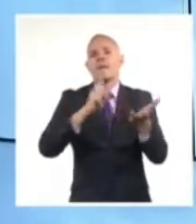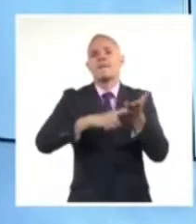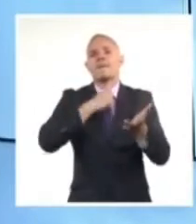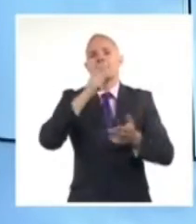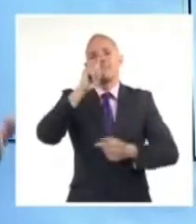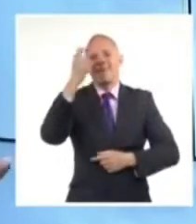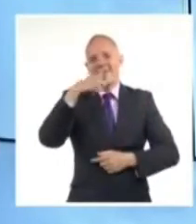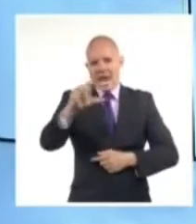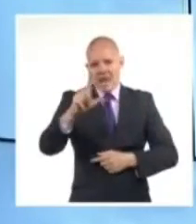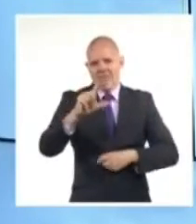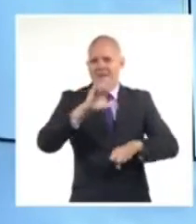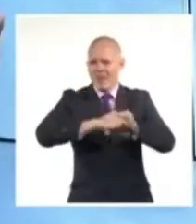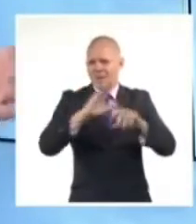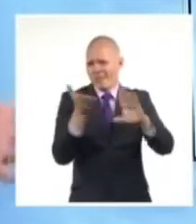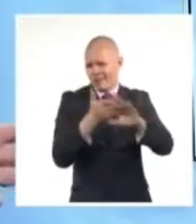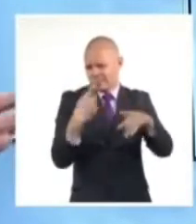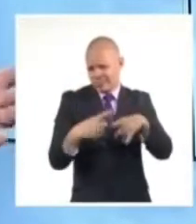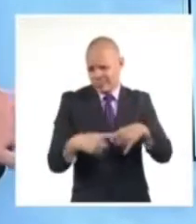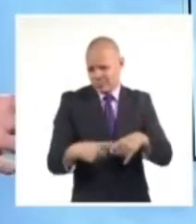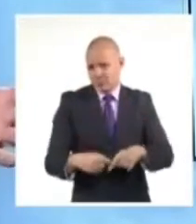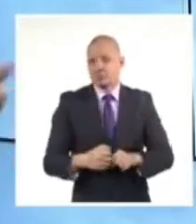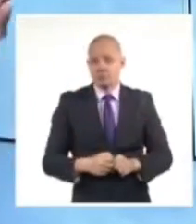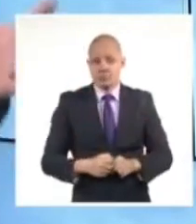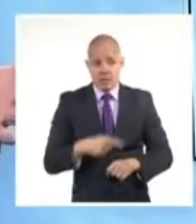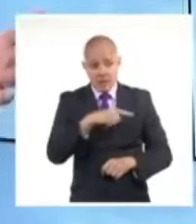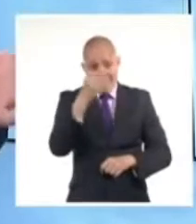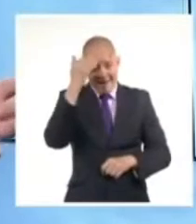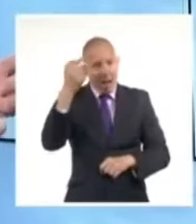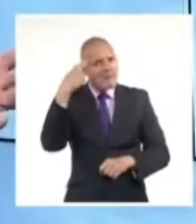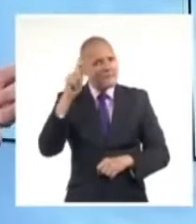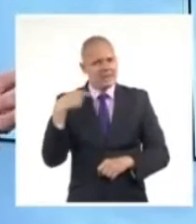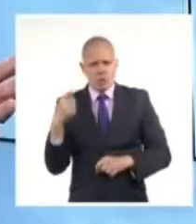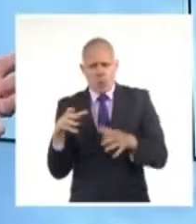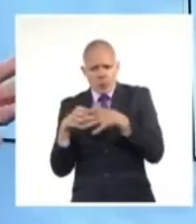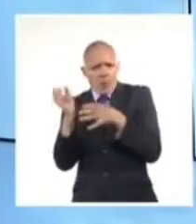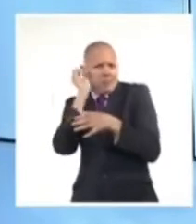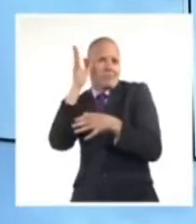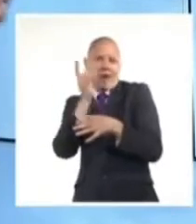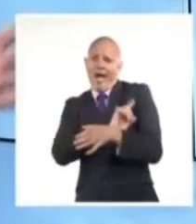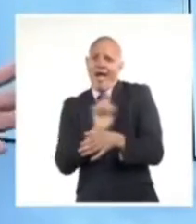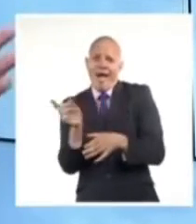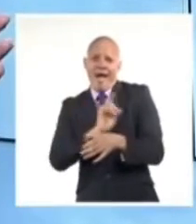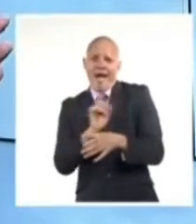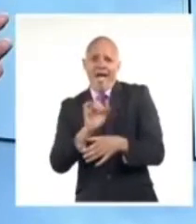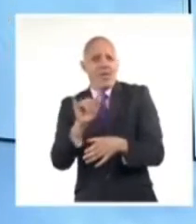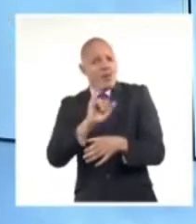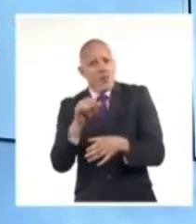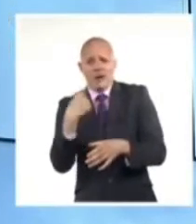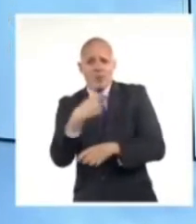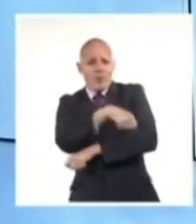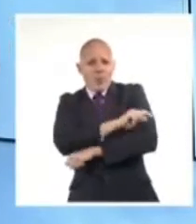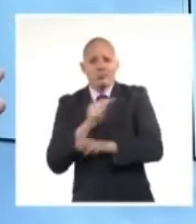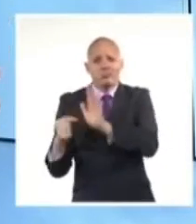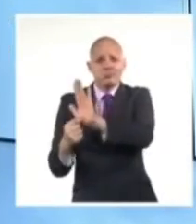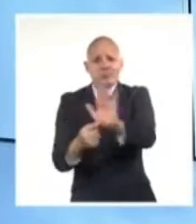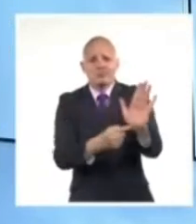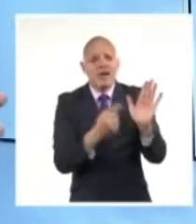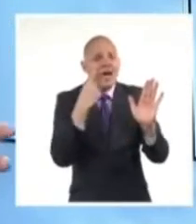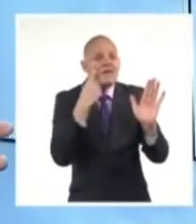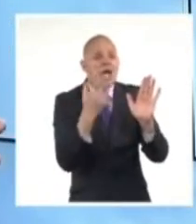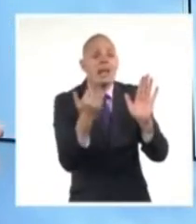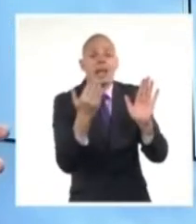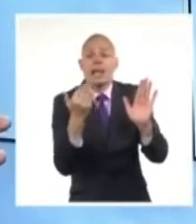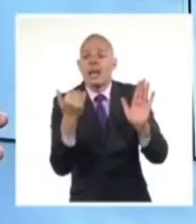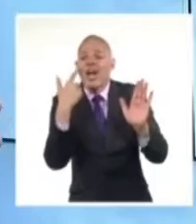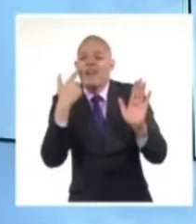los juristas, sino también con los aportes de nuestro pueblo, porque ustedes todos conocemos que fue un código sometido también a consulta del pueblo que pudieran opinar sobre